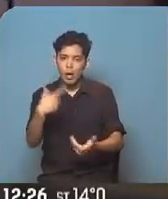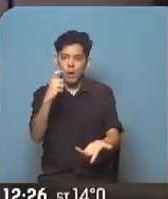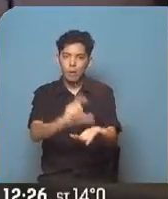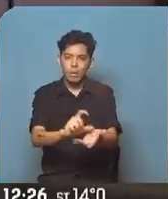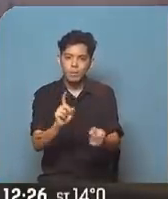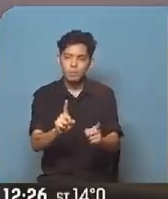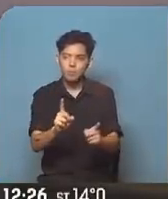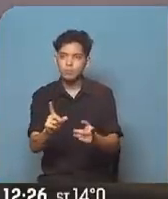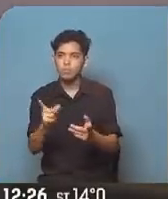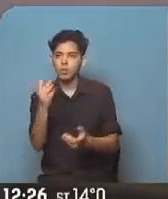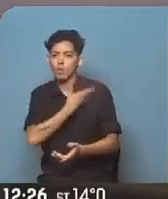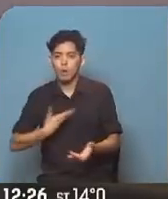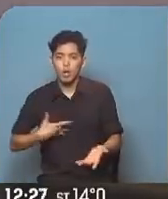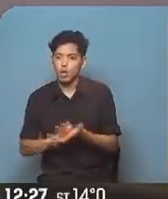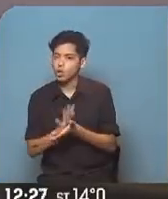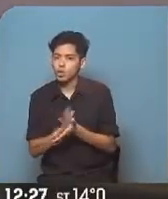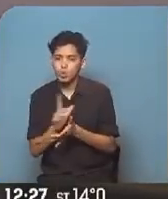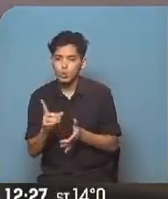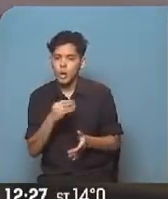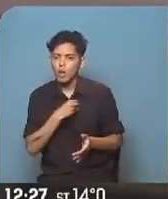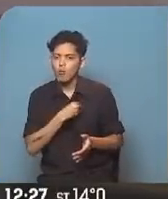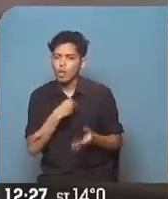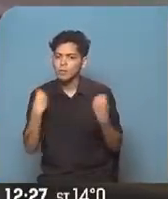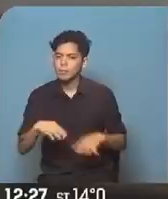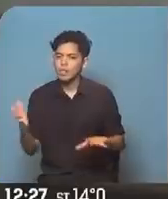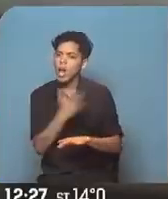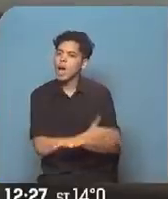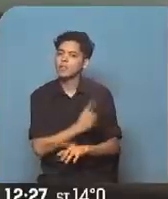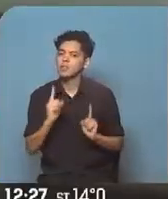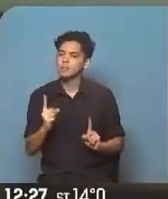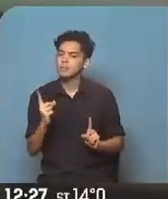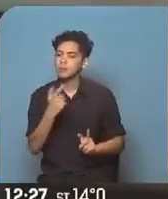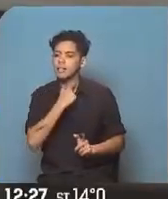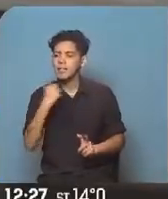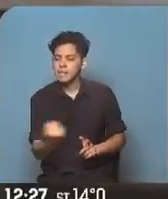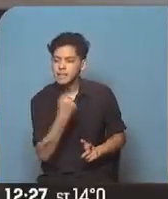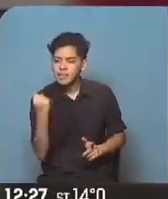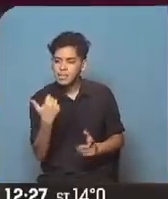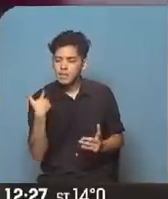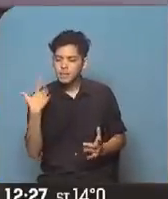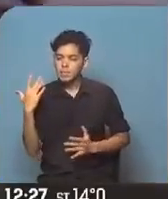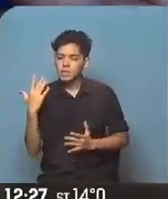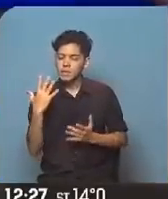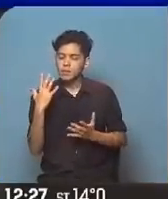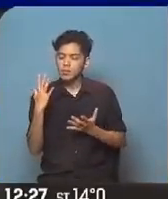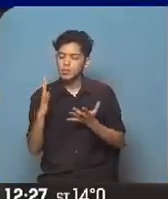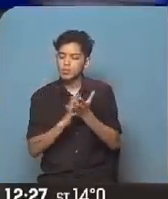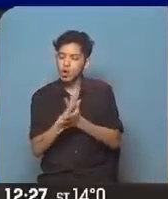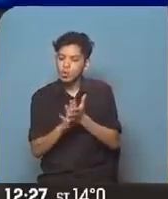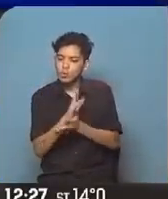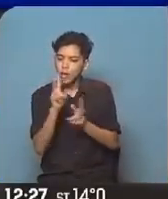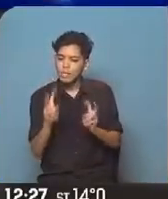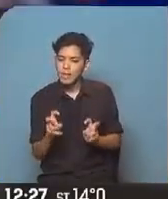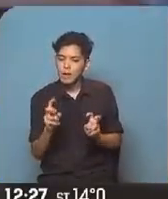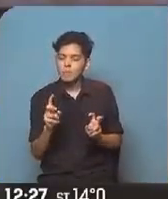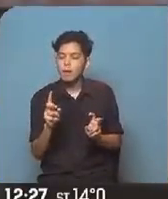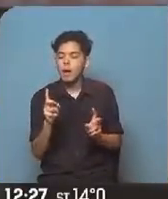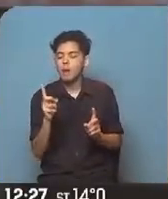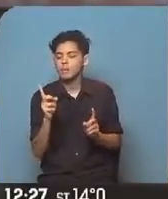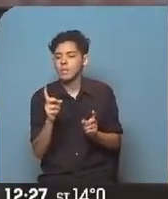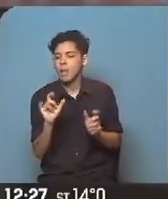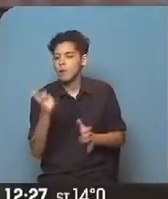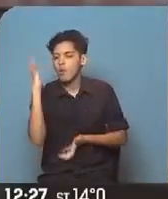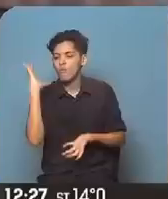problema de fondo, esa confianza que se perdió en algún momento, pero intenta lidiar de la mejor forma posible con sus efectos. Y en